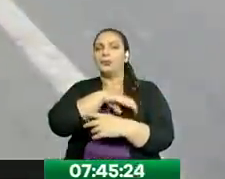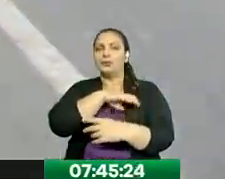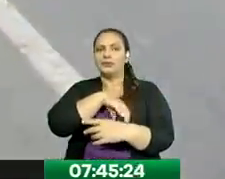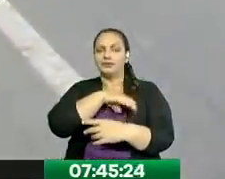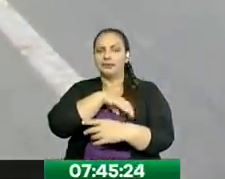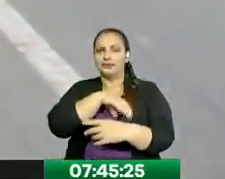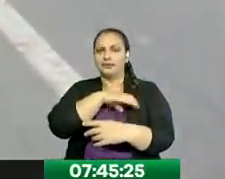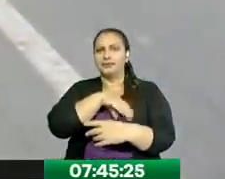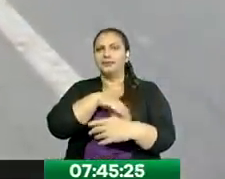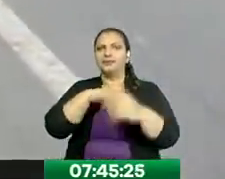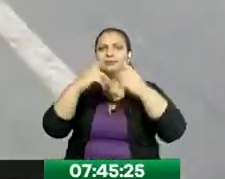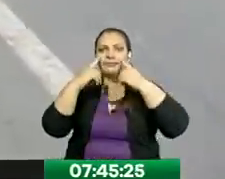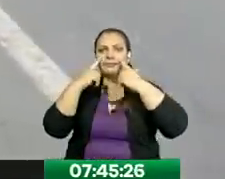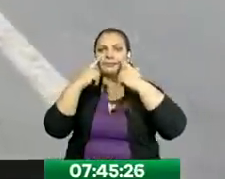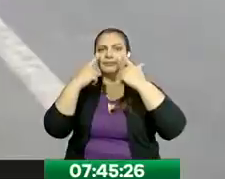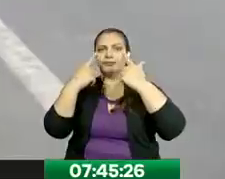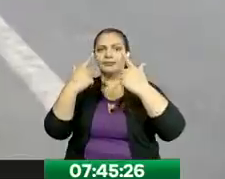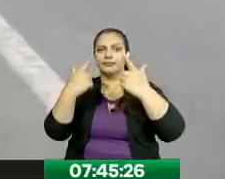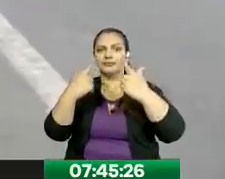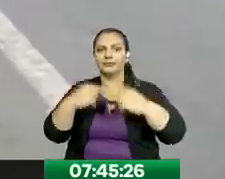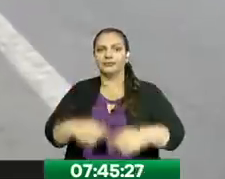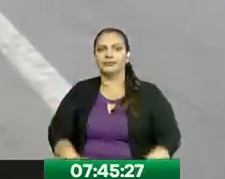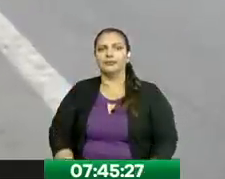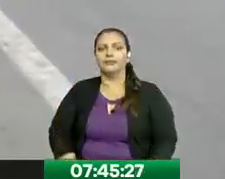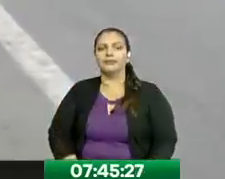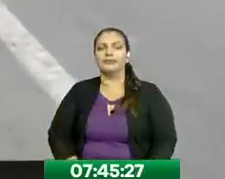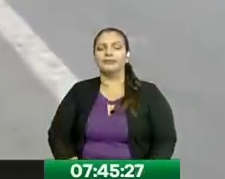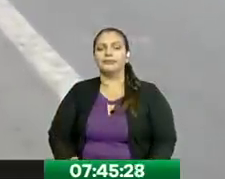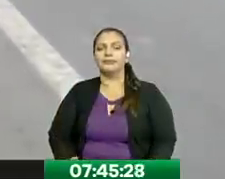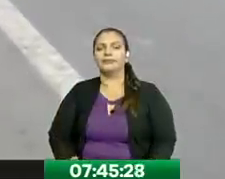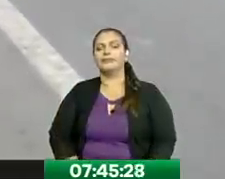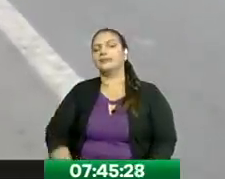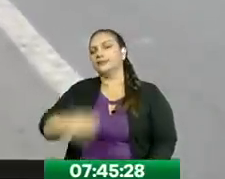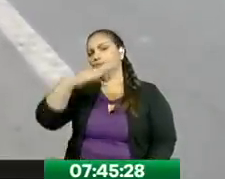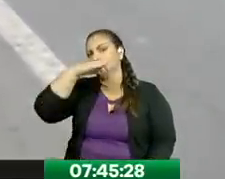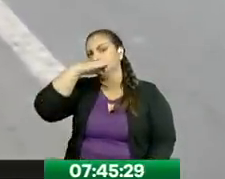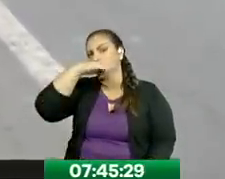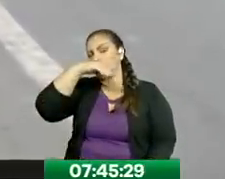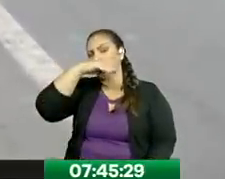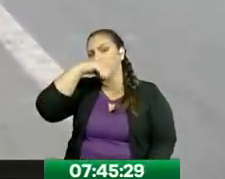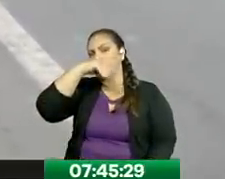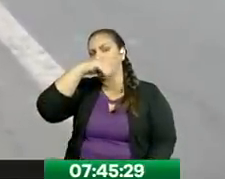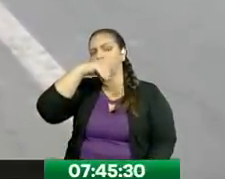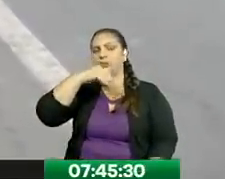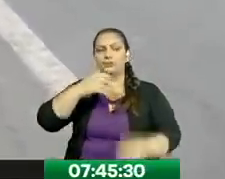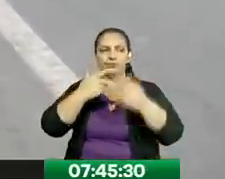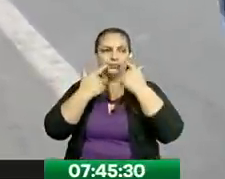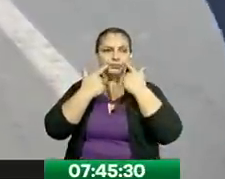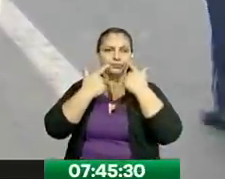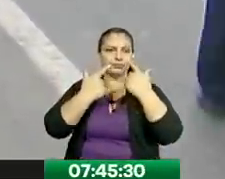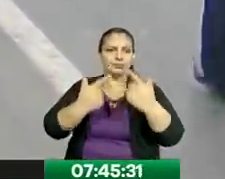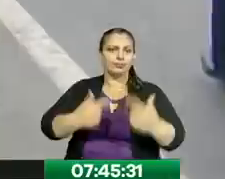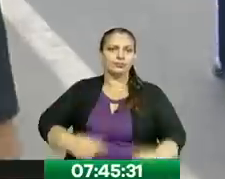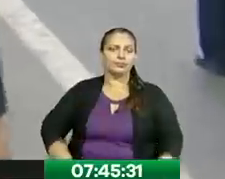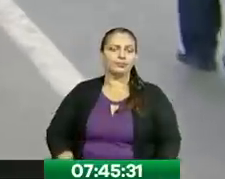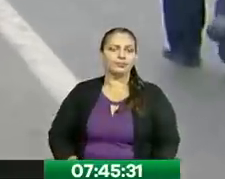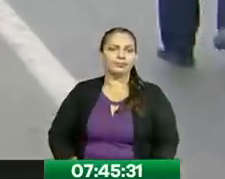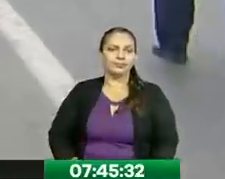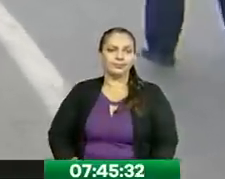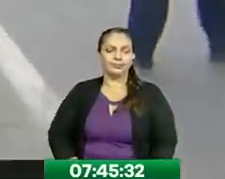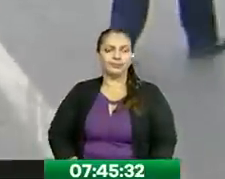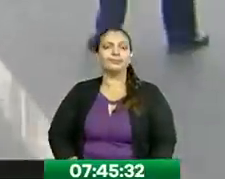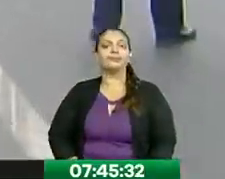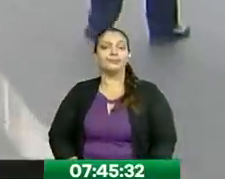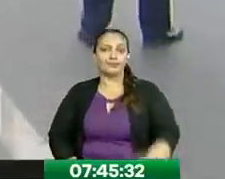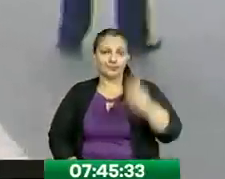controlar las principales rutas de la ciudad o las principales rutas del país con miras a este feriado